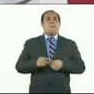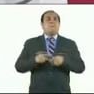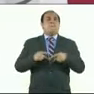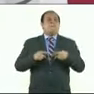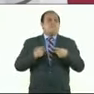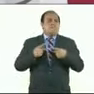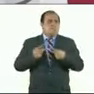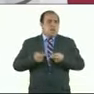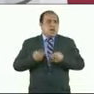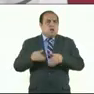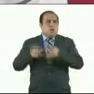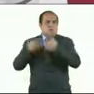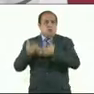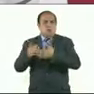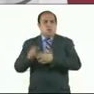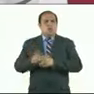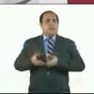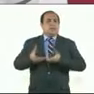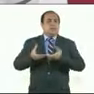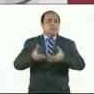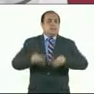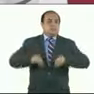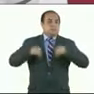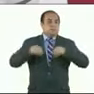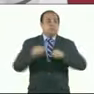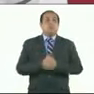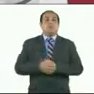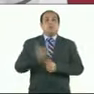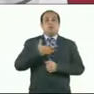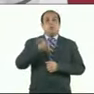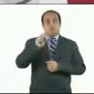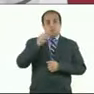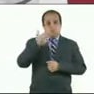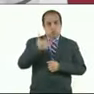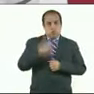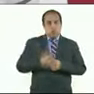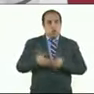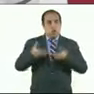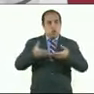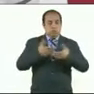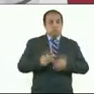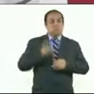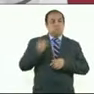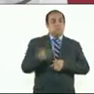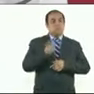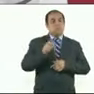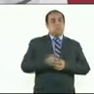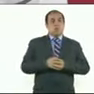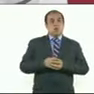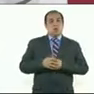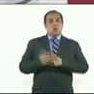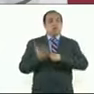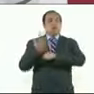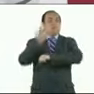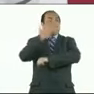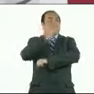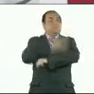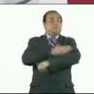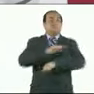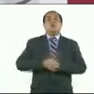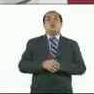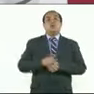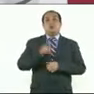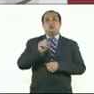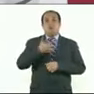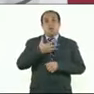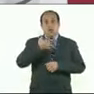pública. Tenemos ya 38 rutas permanentes 24 horas y reportamos más en la noche para poder atender a las